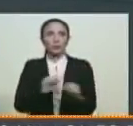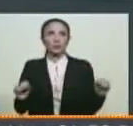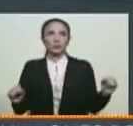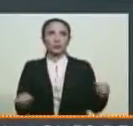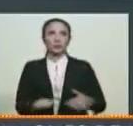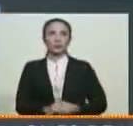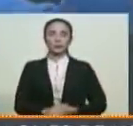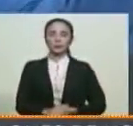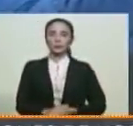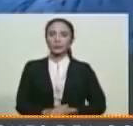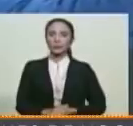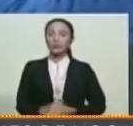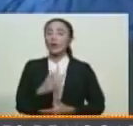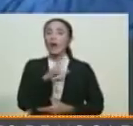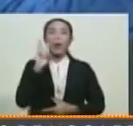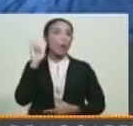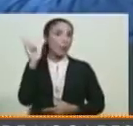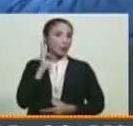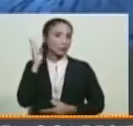¿Cómo se elige? En Washington.